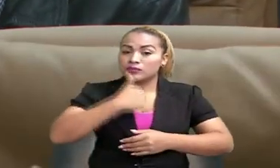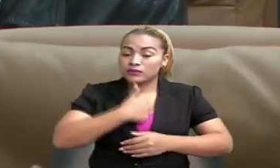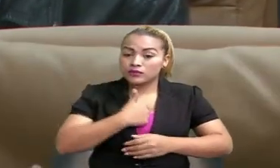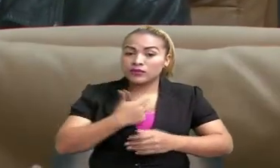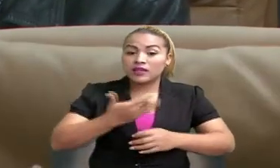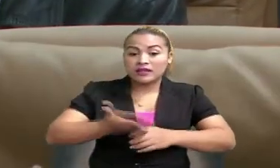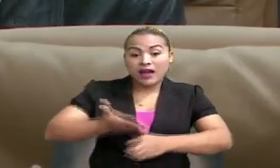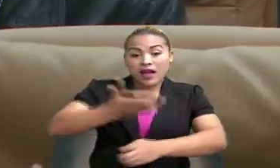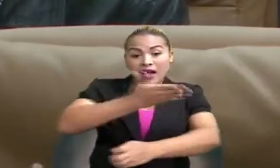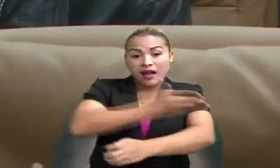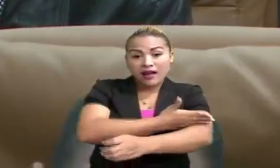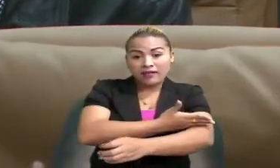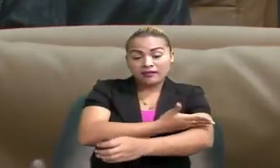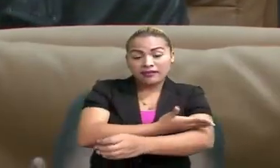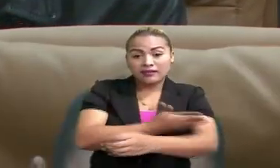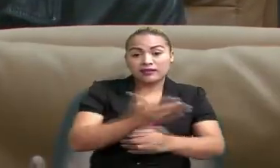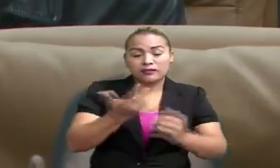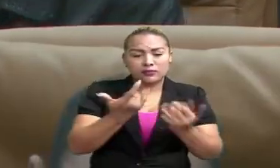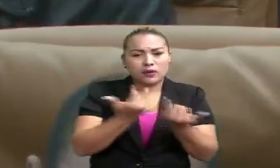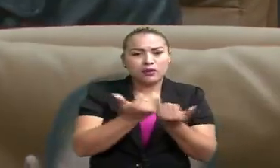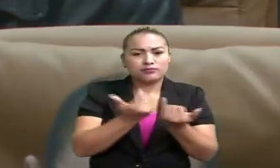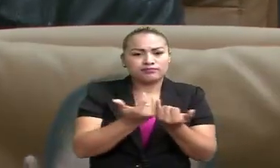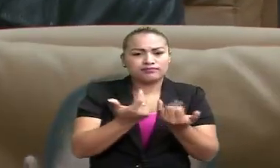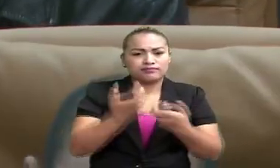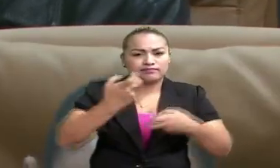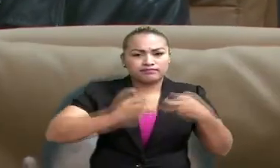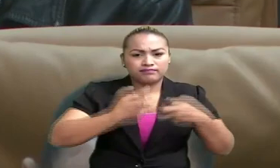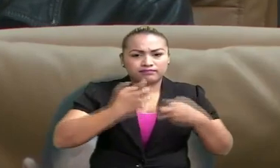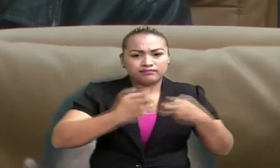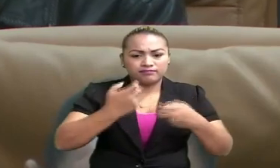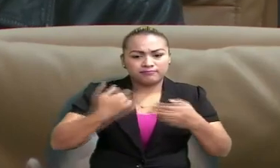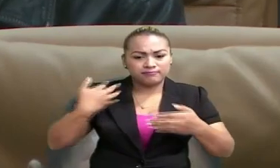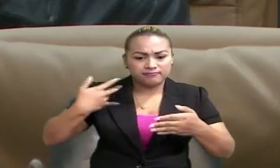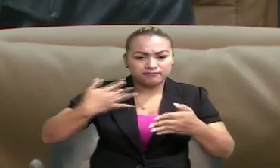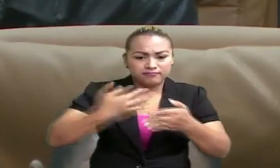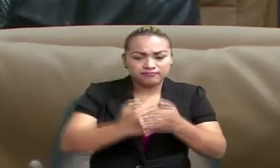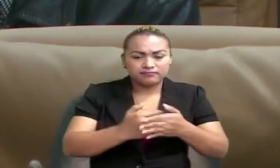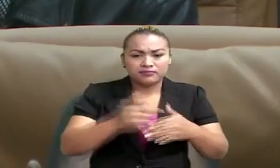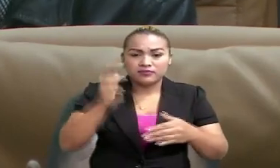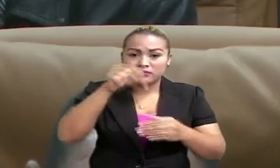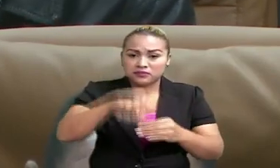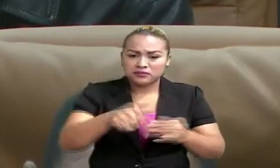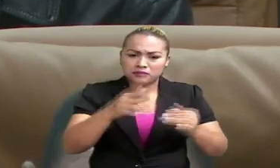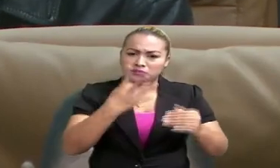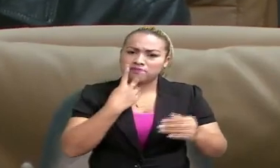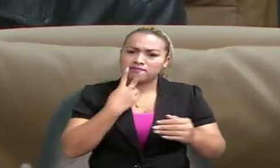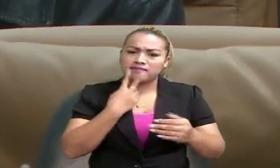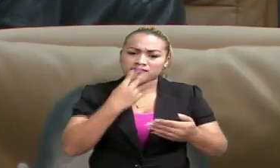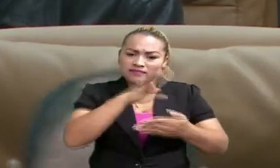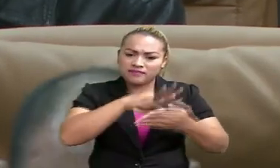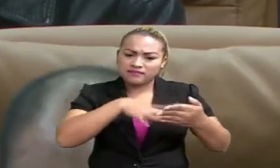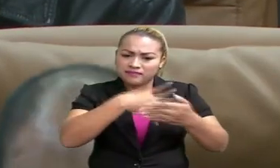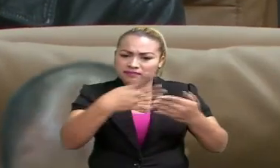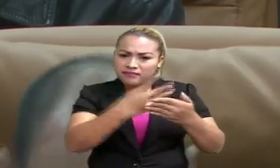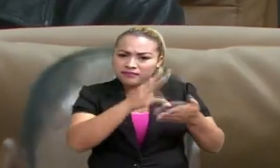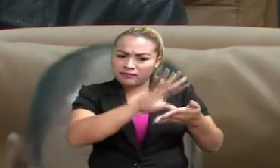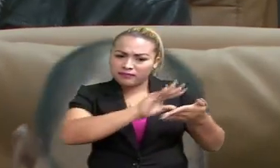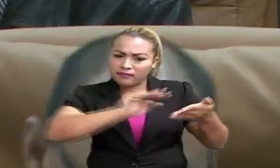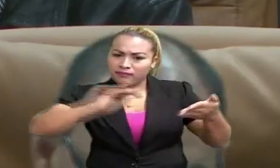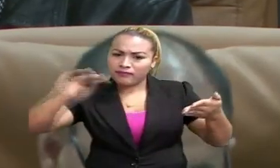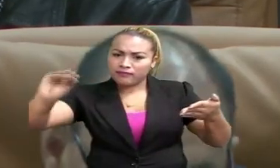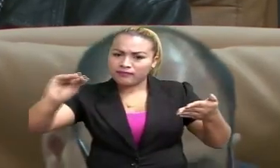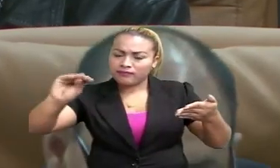de esta reforma, no se ha subido un solo centavo y no se ha movido en nada